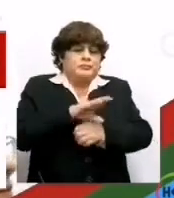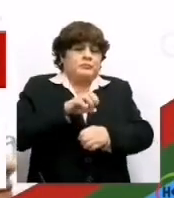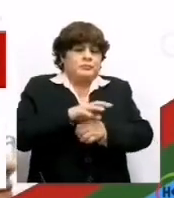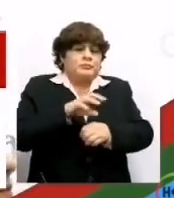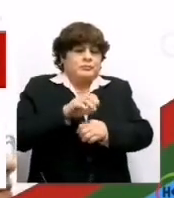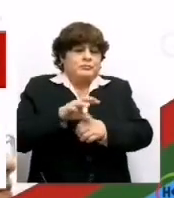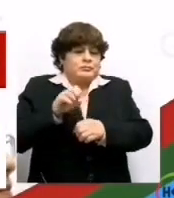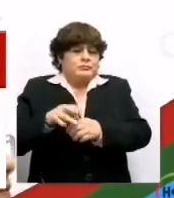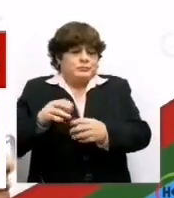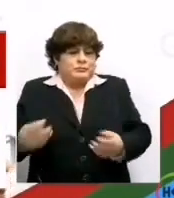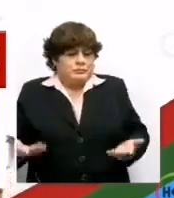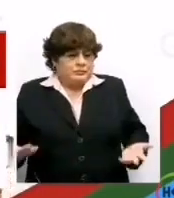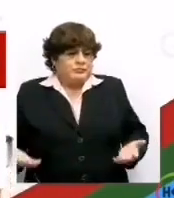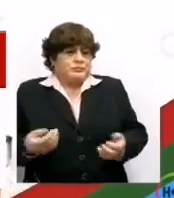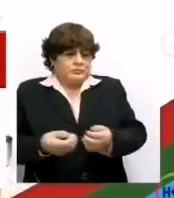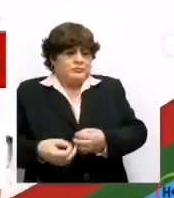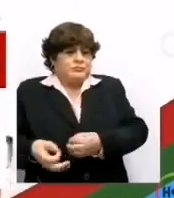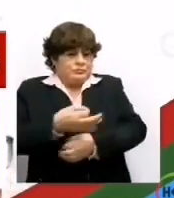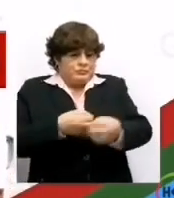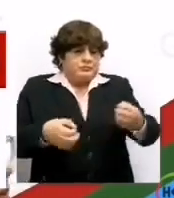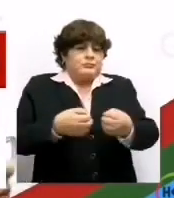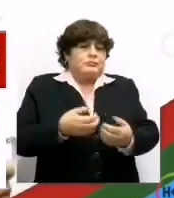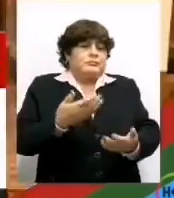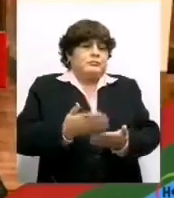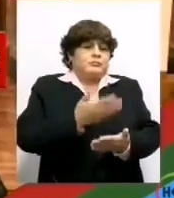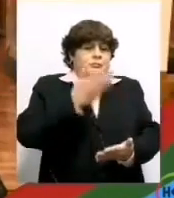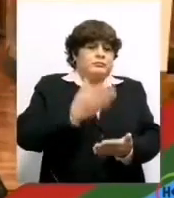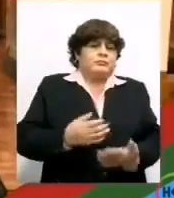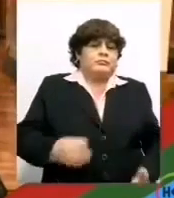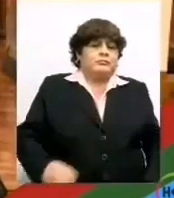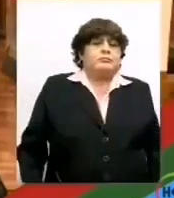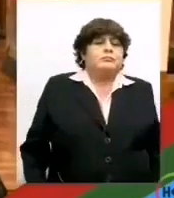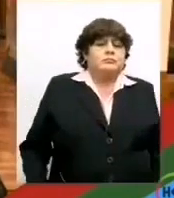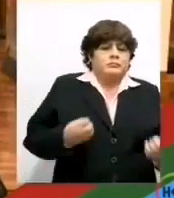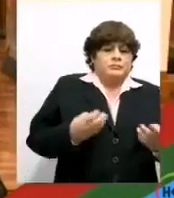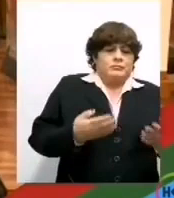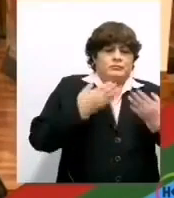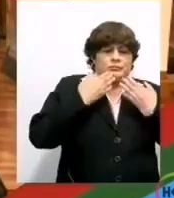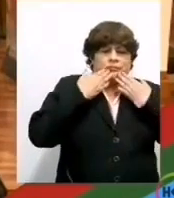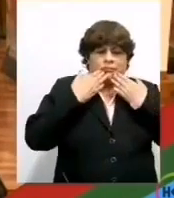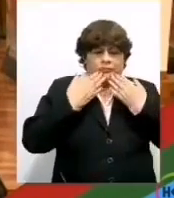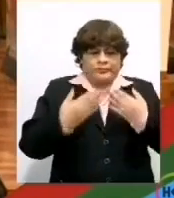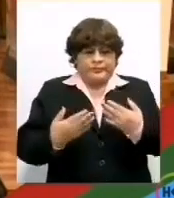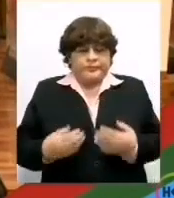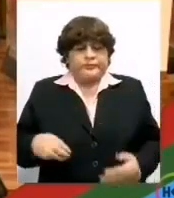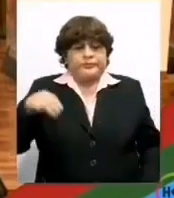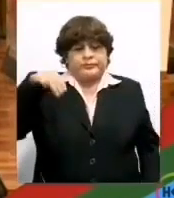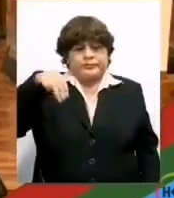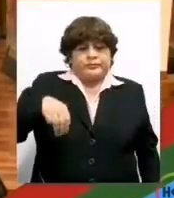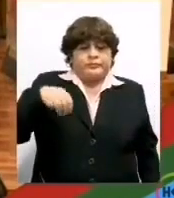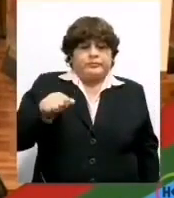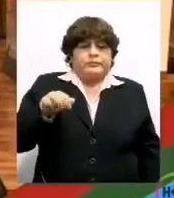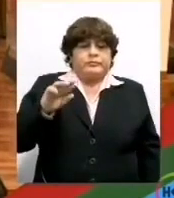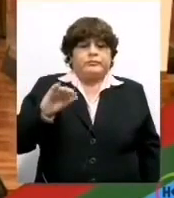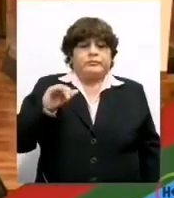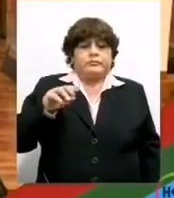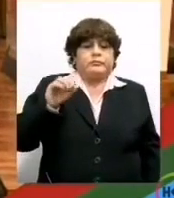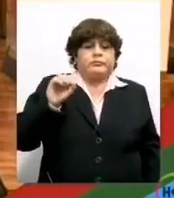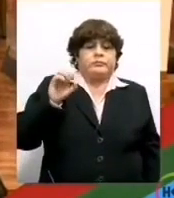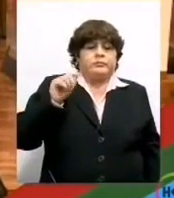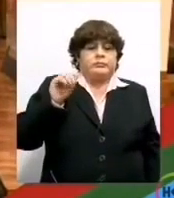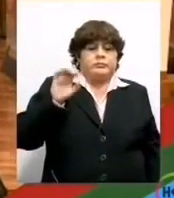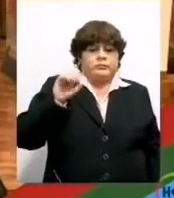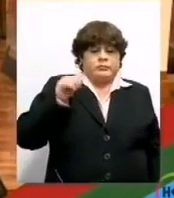un consejito por ahí para que resuelvan los problemas de la región Muchas gracias señor Marino Teófilo lavado